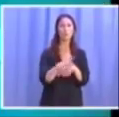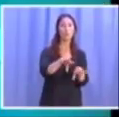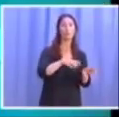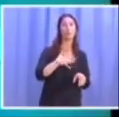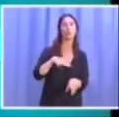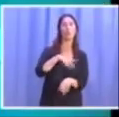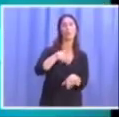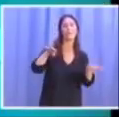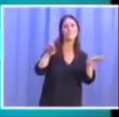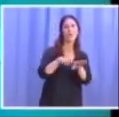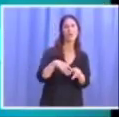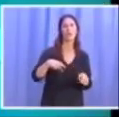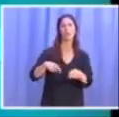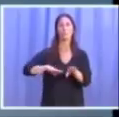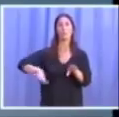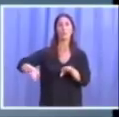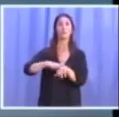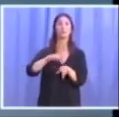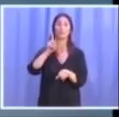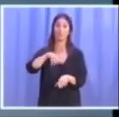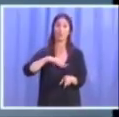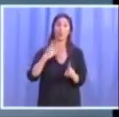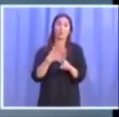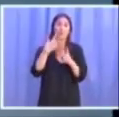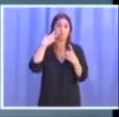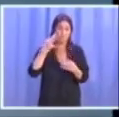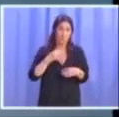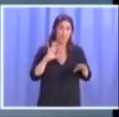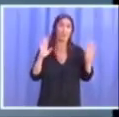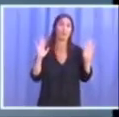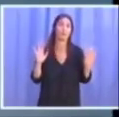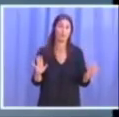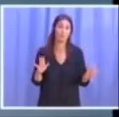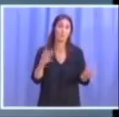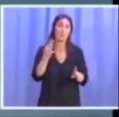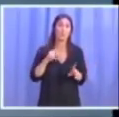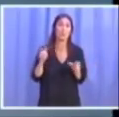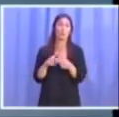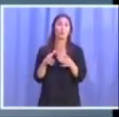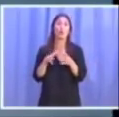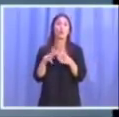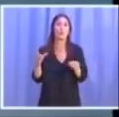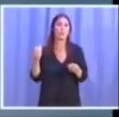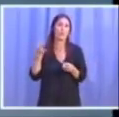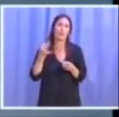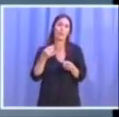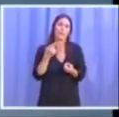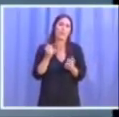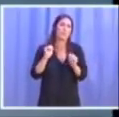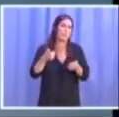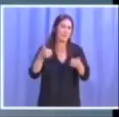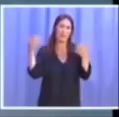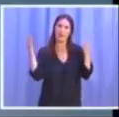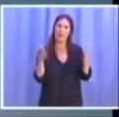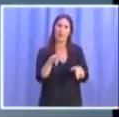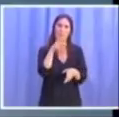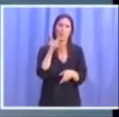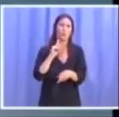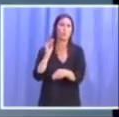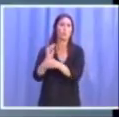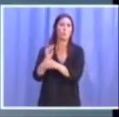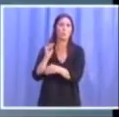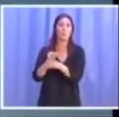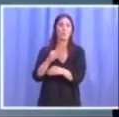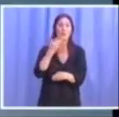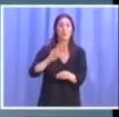el Gómez Moreno, que también está en riesgo. Algo con lo que también desde la Junta de Andalucía se tendría que tomar nota, porque lo están manteniendo las madres y padres